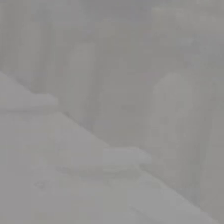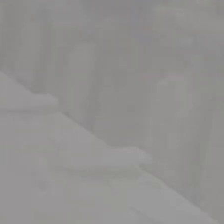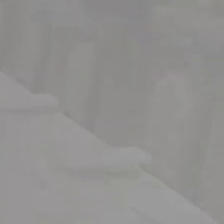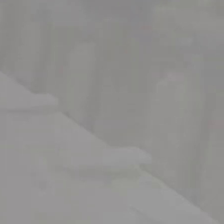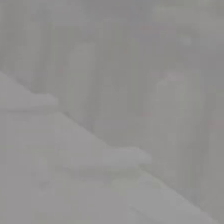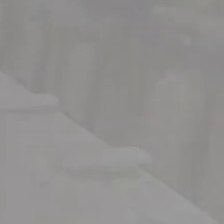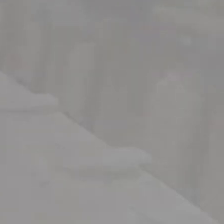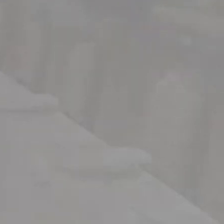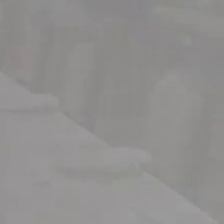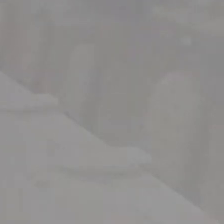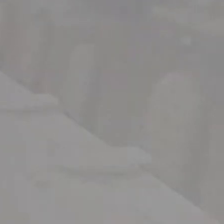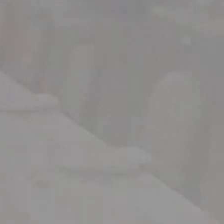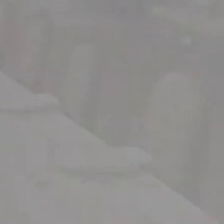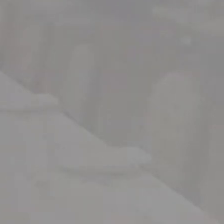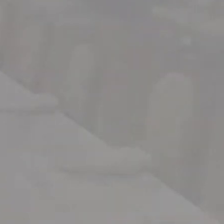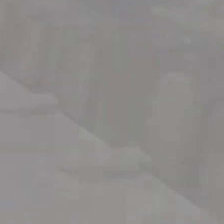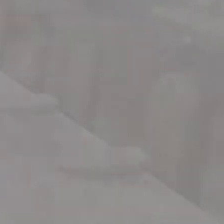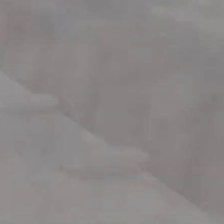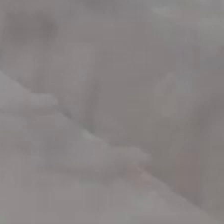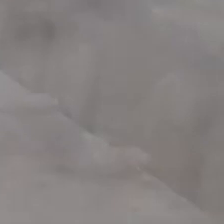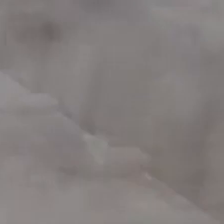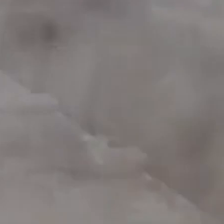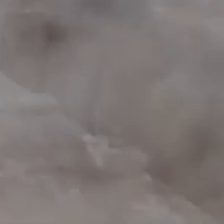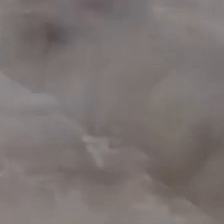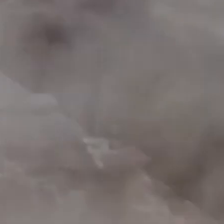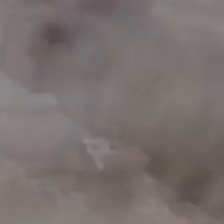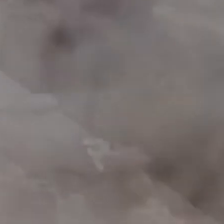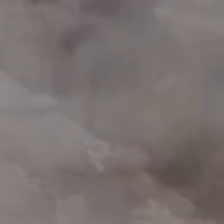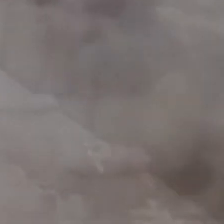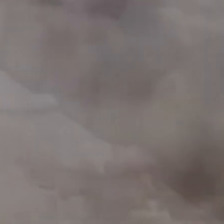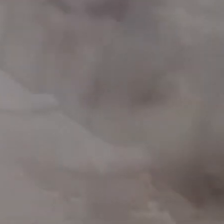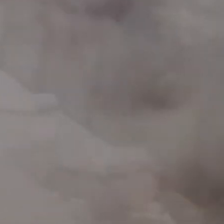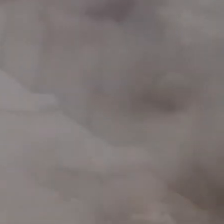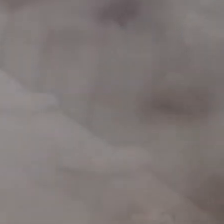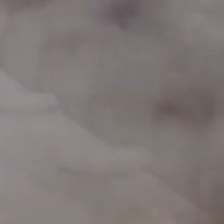una tierra sin sueños, Señor, lugar de favor.